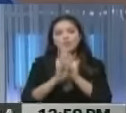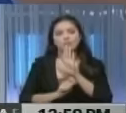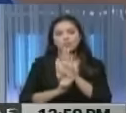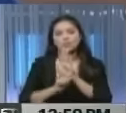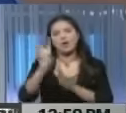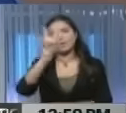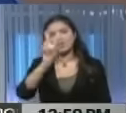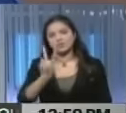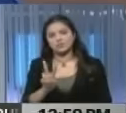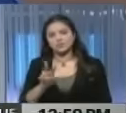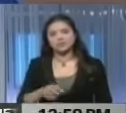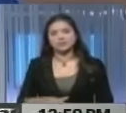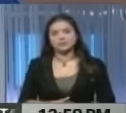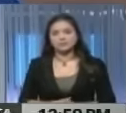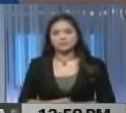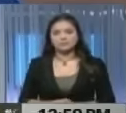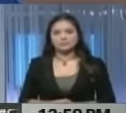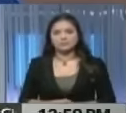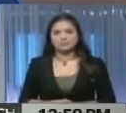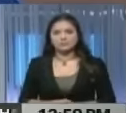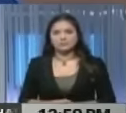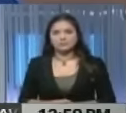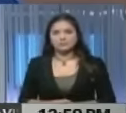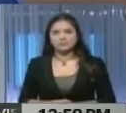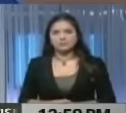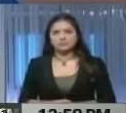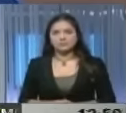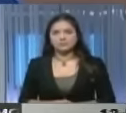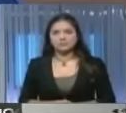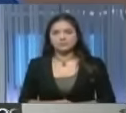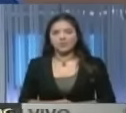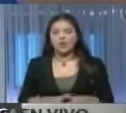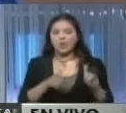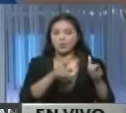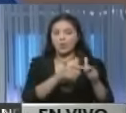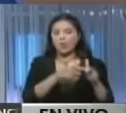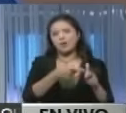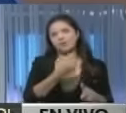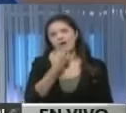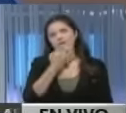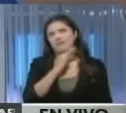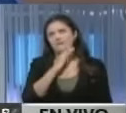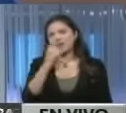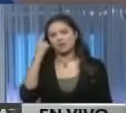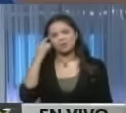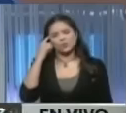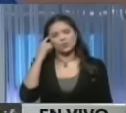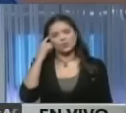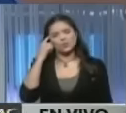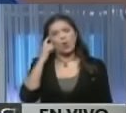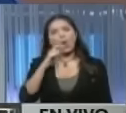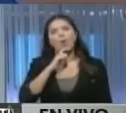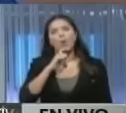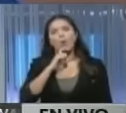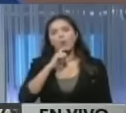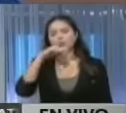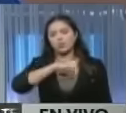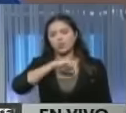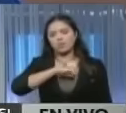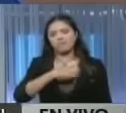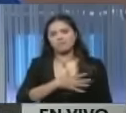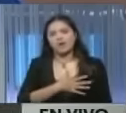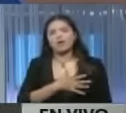en Venezuela. Es un sector enfermo, lleno de odio, producto de